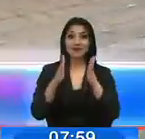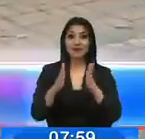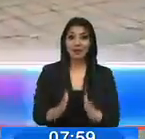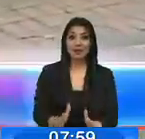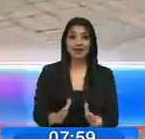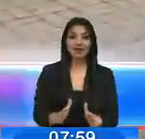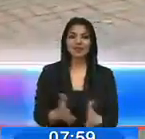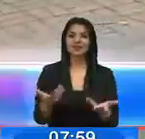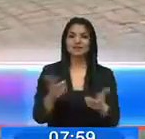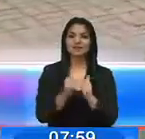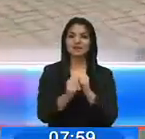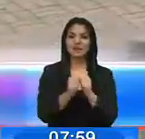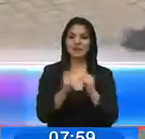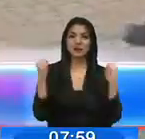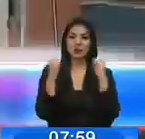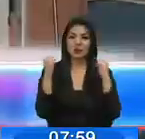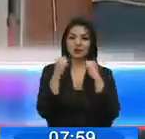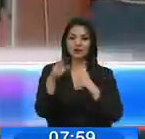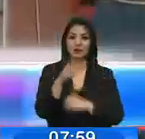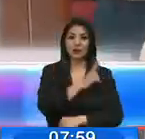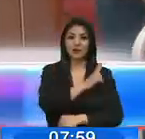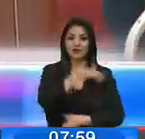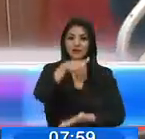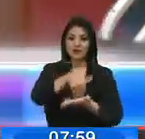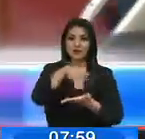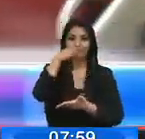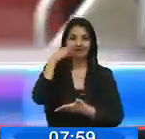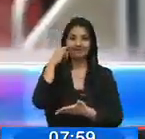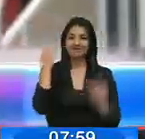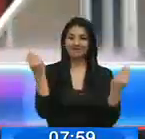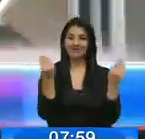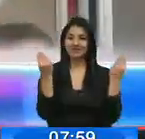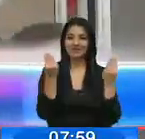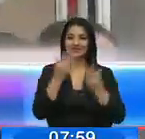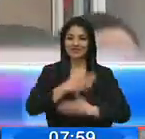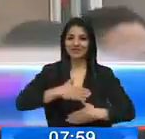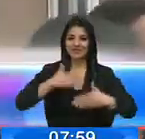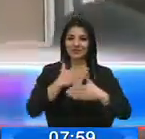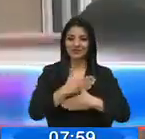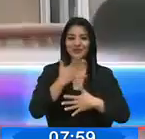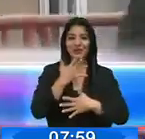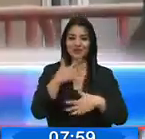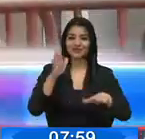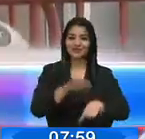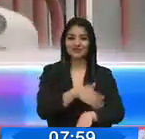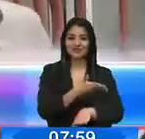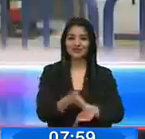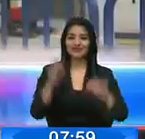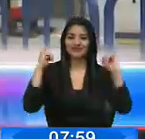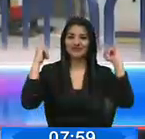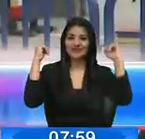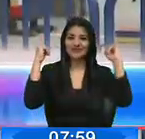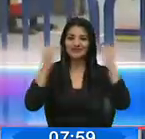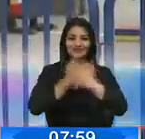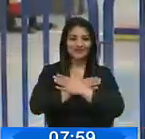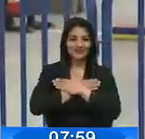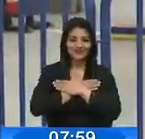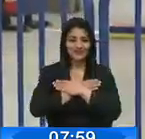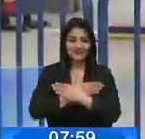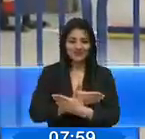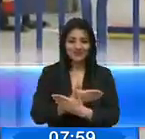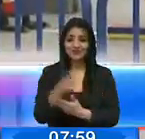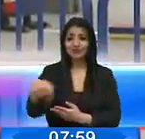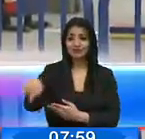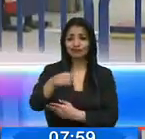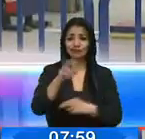educación física de la Universidad Central, niños y jóvenes disfrutaron de una mañana llena de color, música y cariño. Esperamos que sea del agrado de los